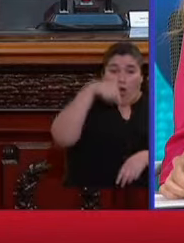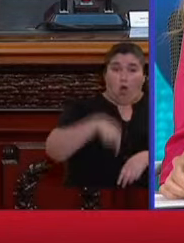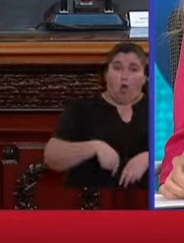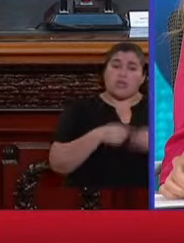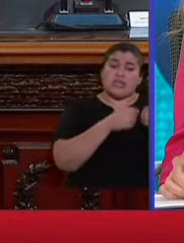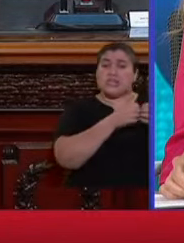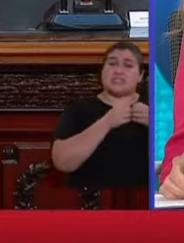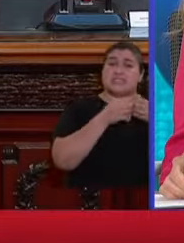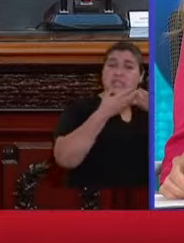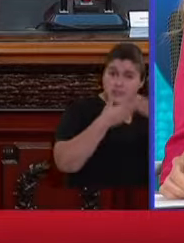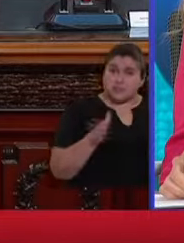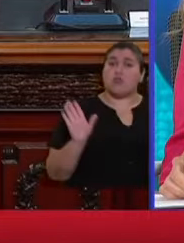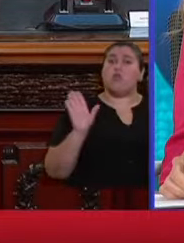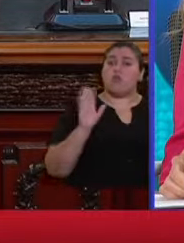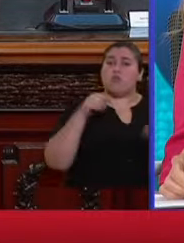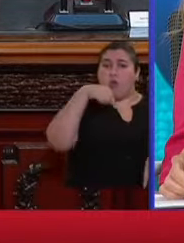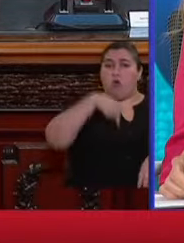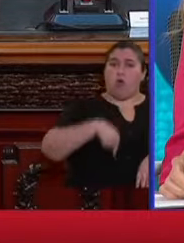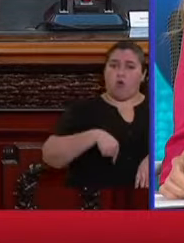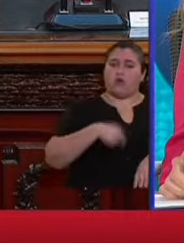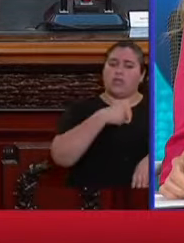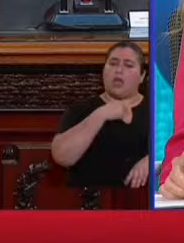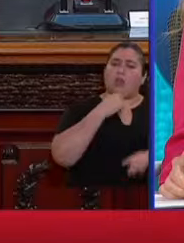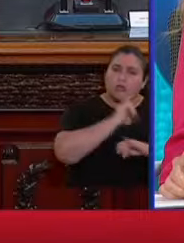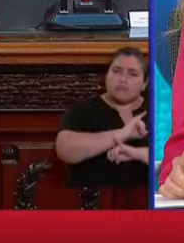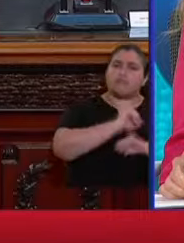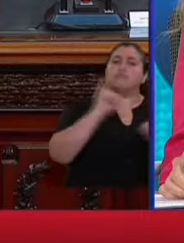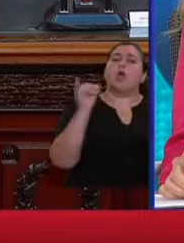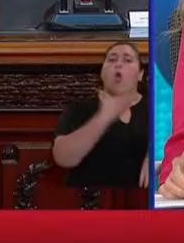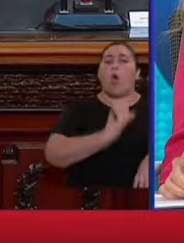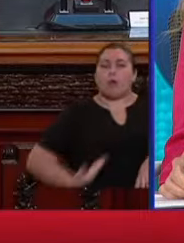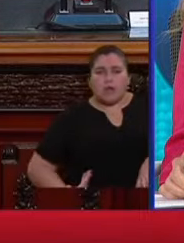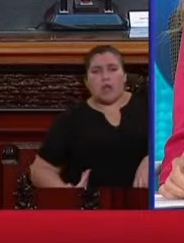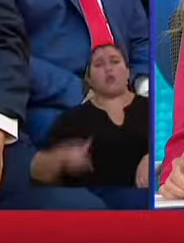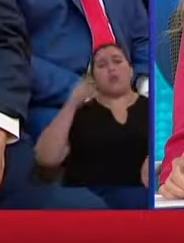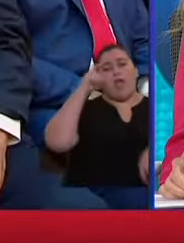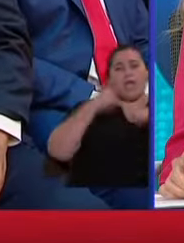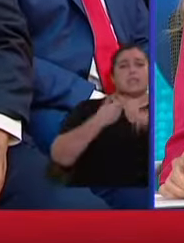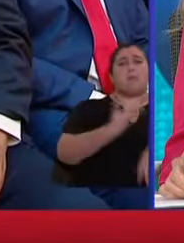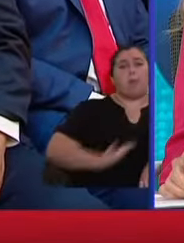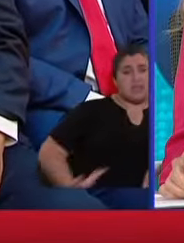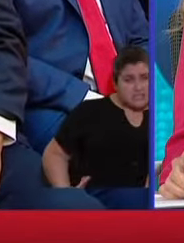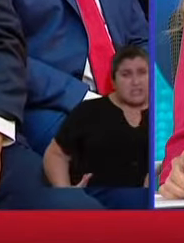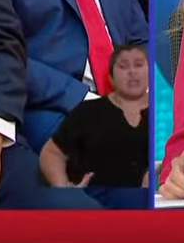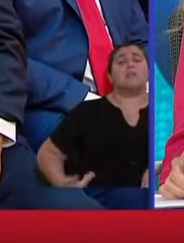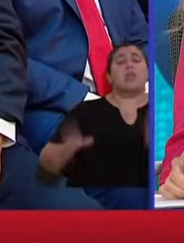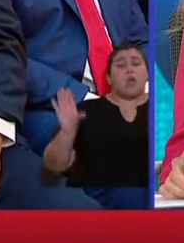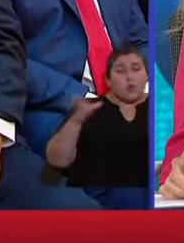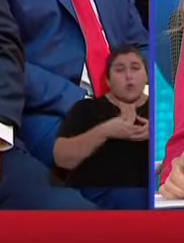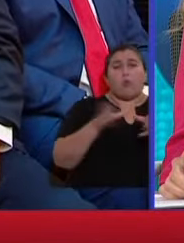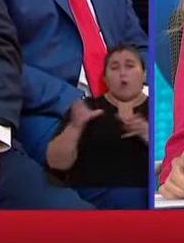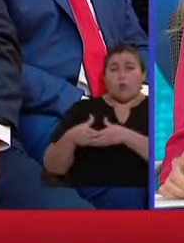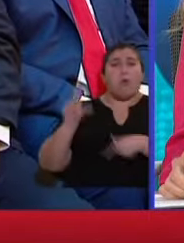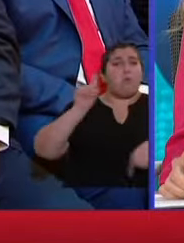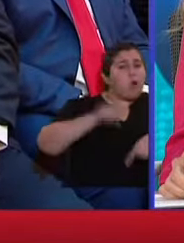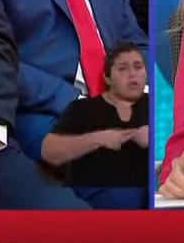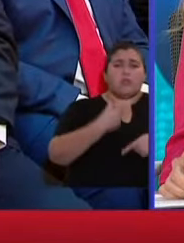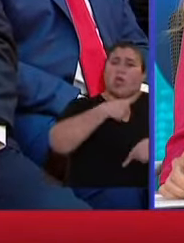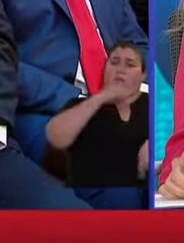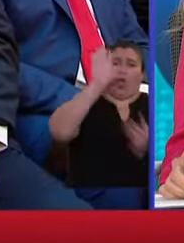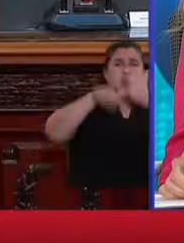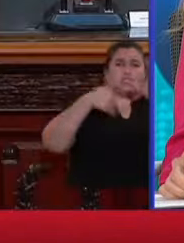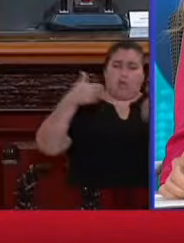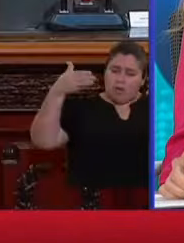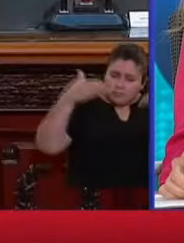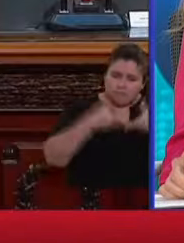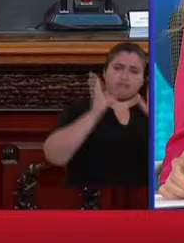en el avión sanitario. Pero si los gobernadores no están dispuestos a hacer un esfuerzo, un sacrificio.